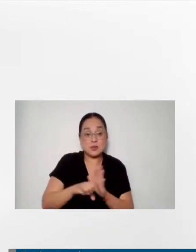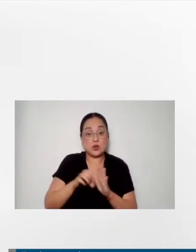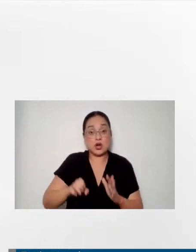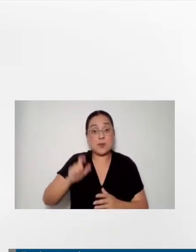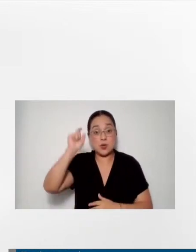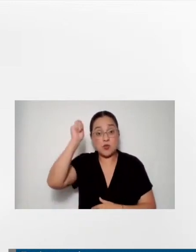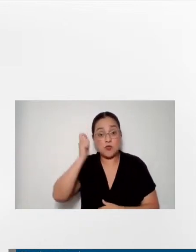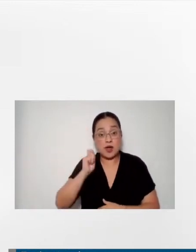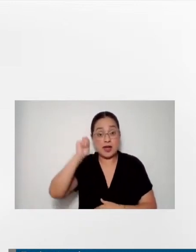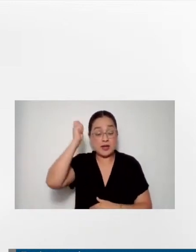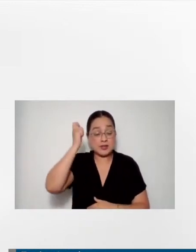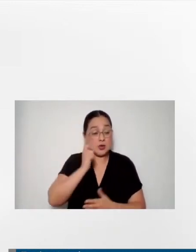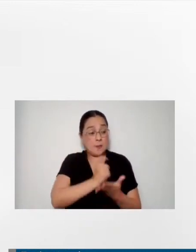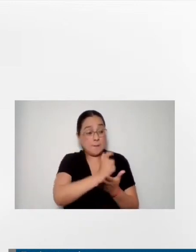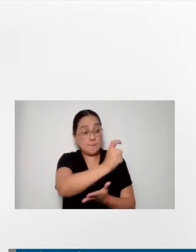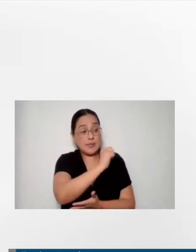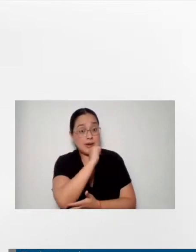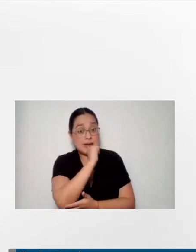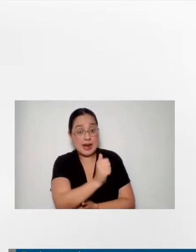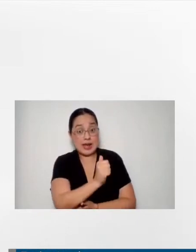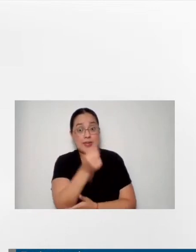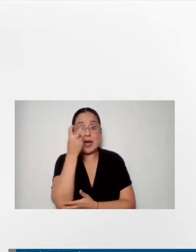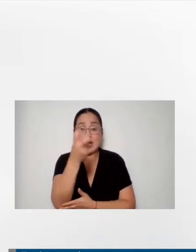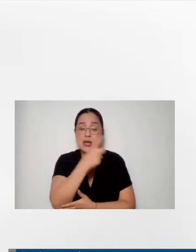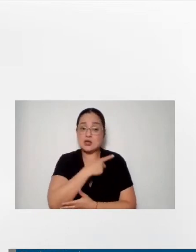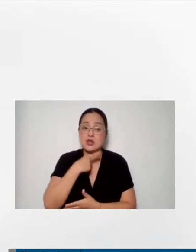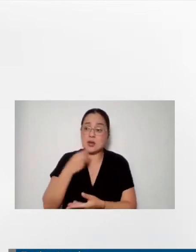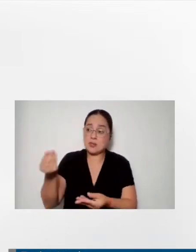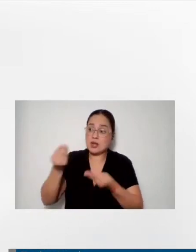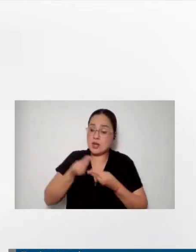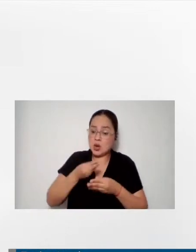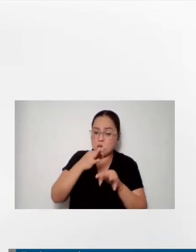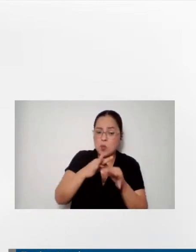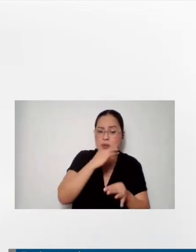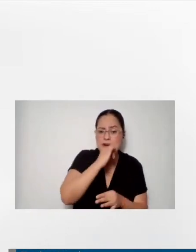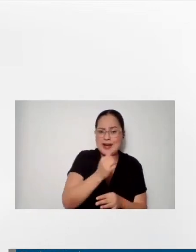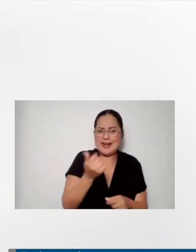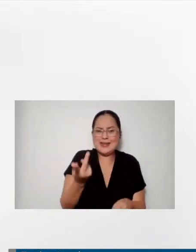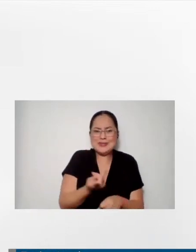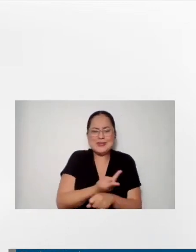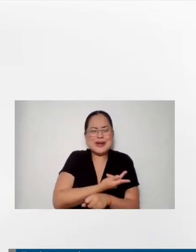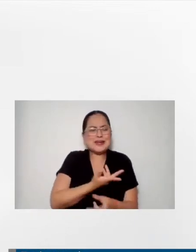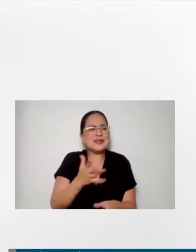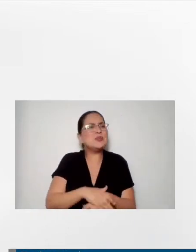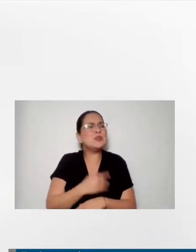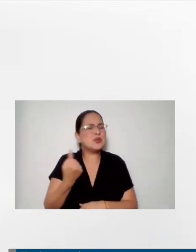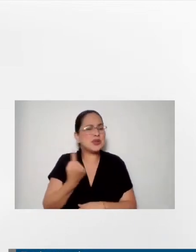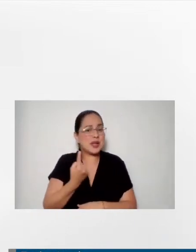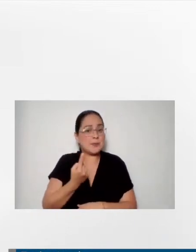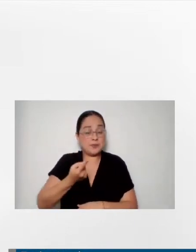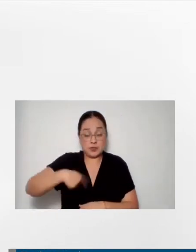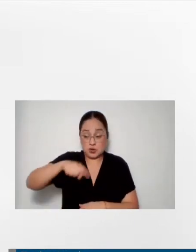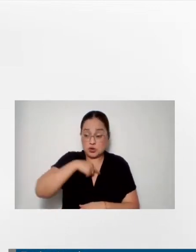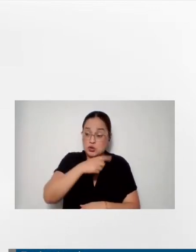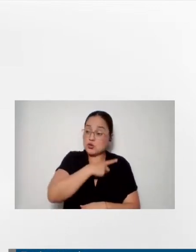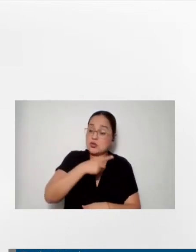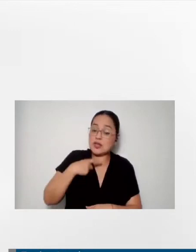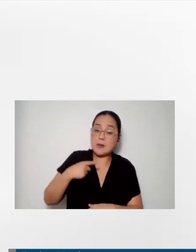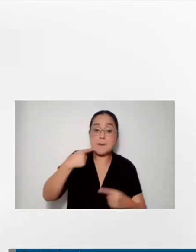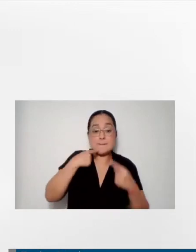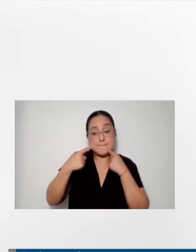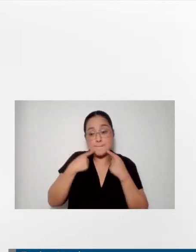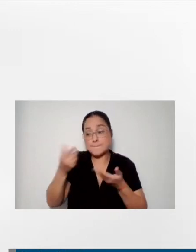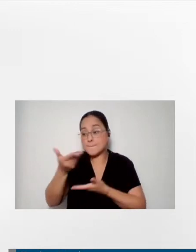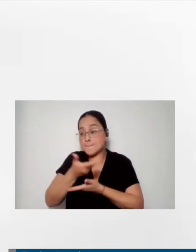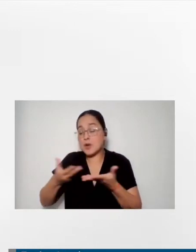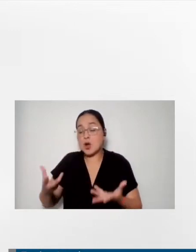las obligaciones alimentarias, ¿no? Ahí necesitaríamos insumos de por qué se incumplen esas obligaciones. Entonces, como tener ese diálogo a partir de los cuadernos de